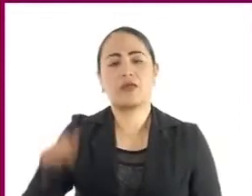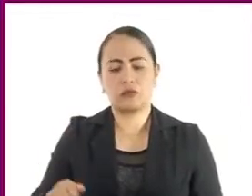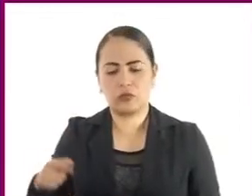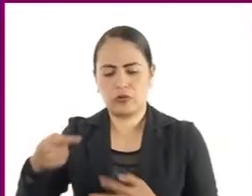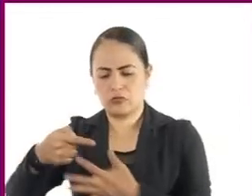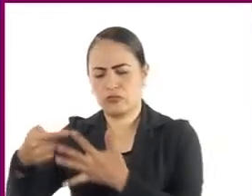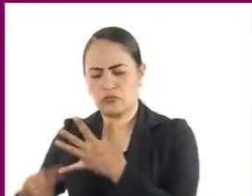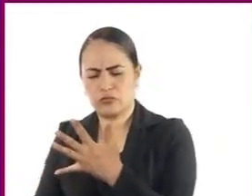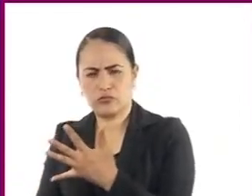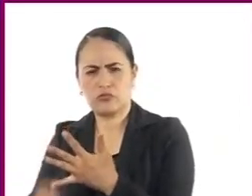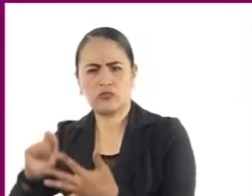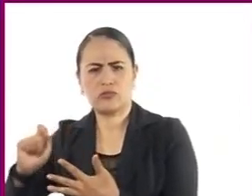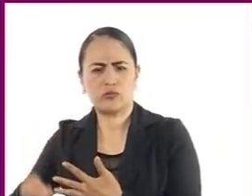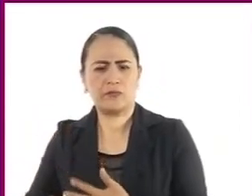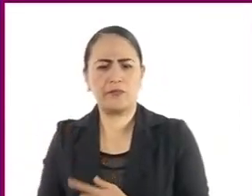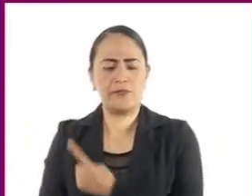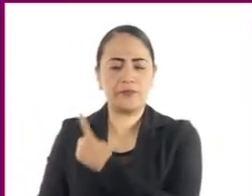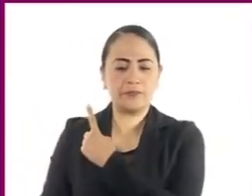componen.